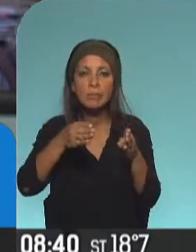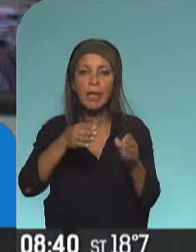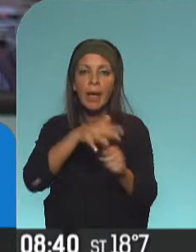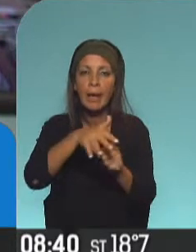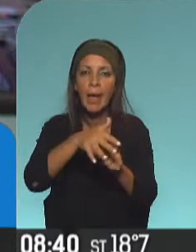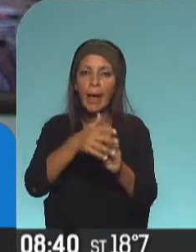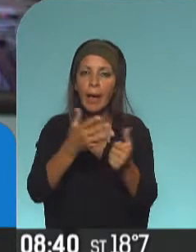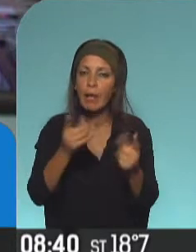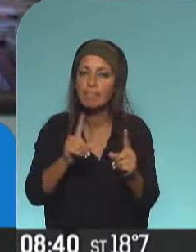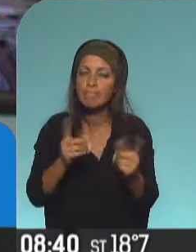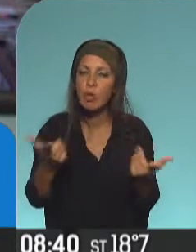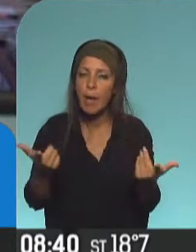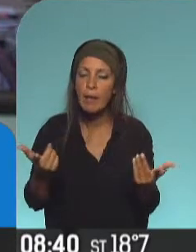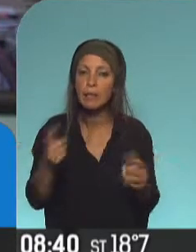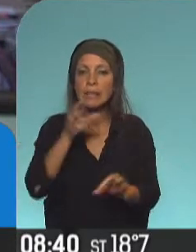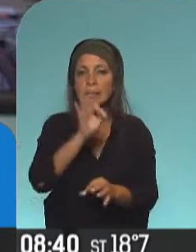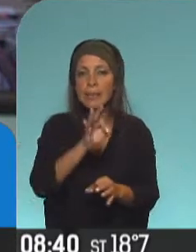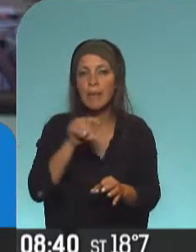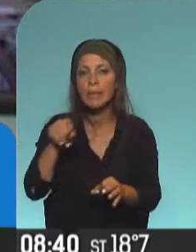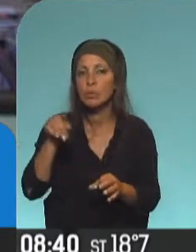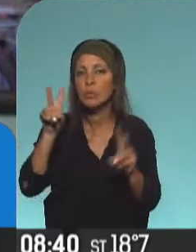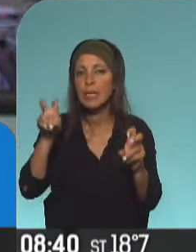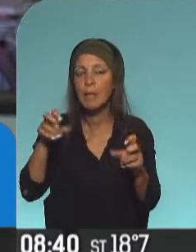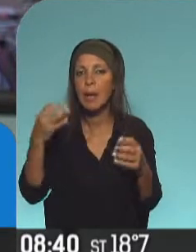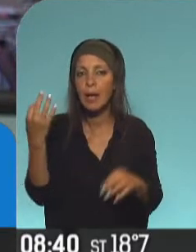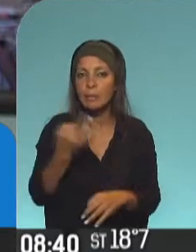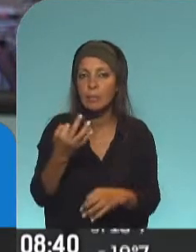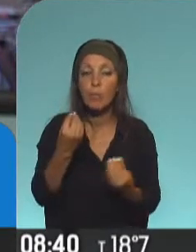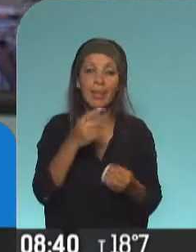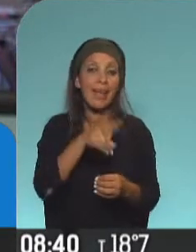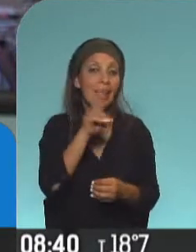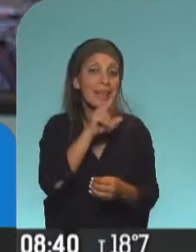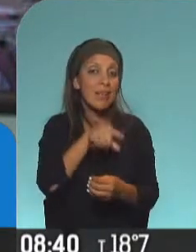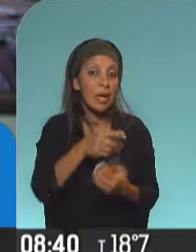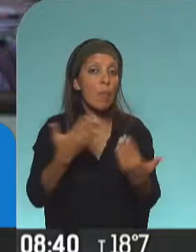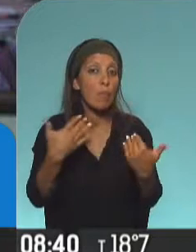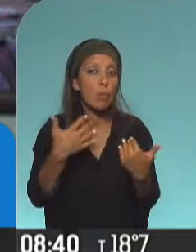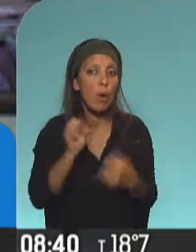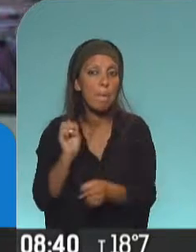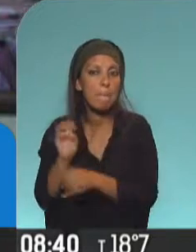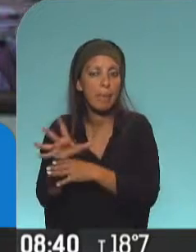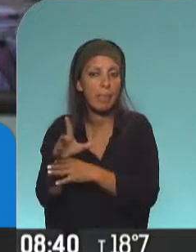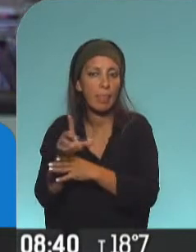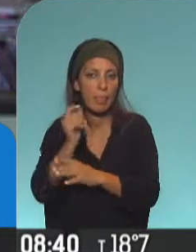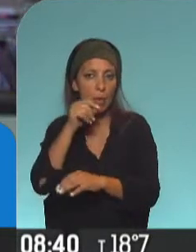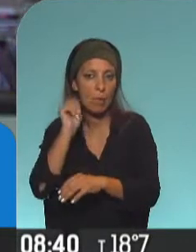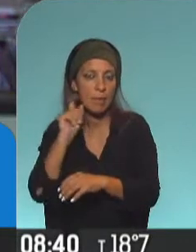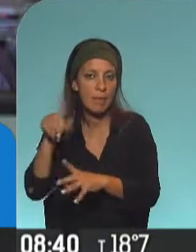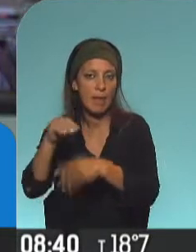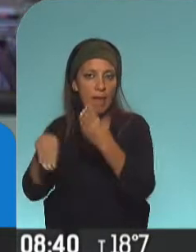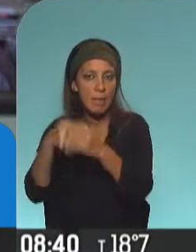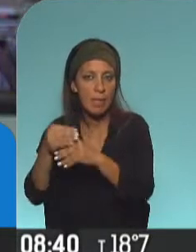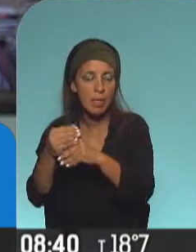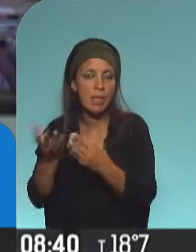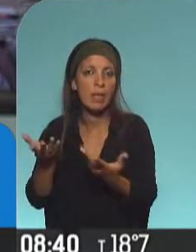saben que es un caso muy particular porque además la chica tuvo posibilidad de enviar mensajes a su